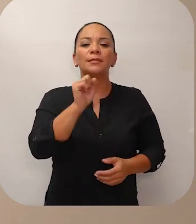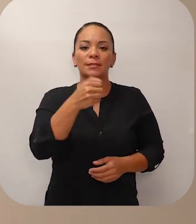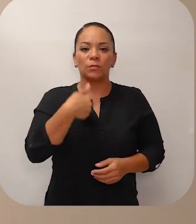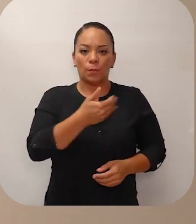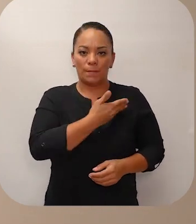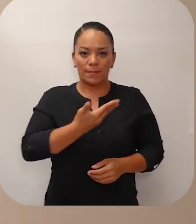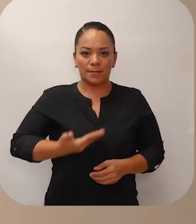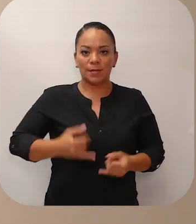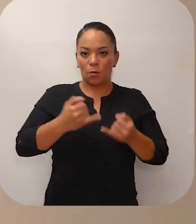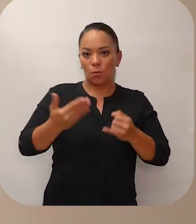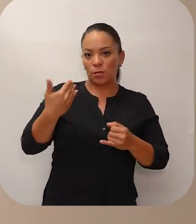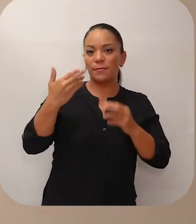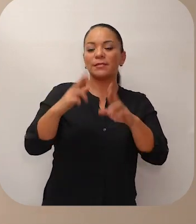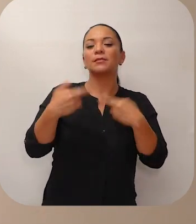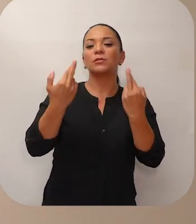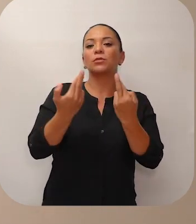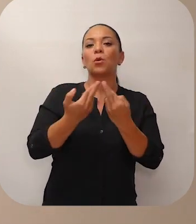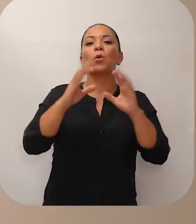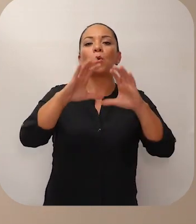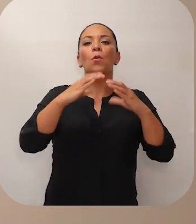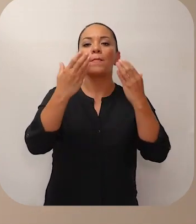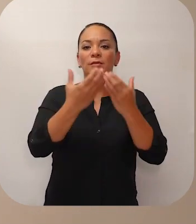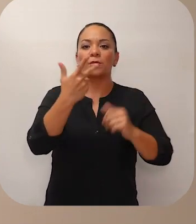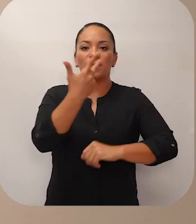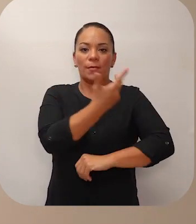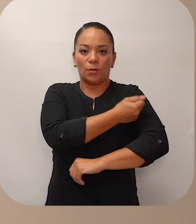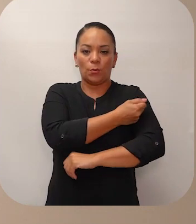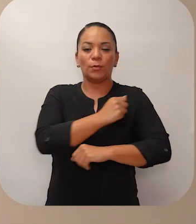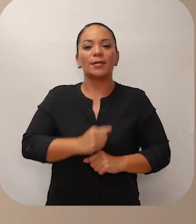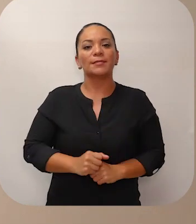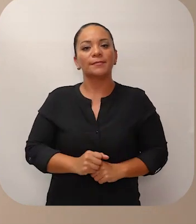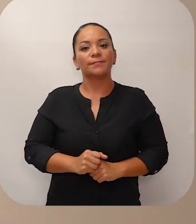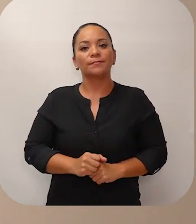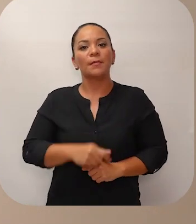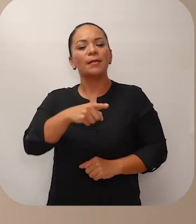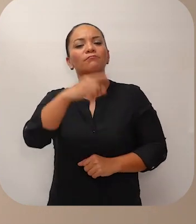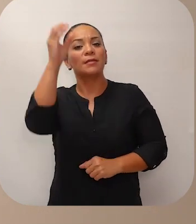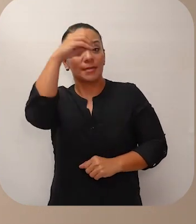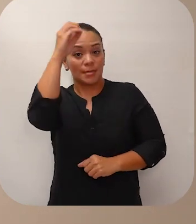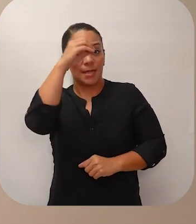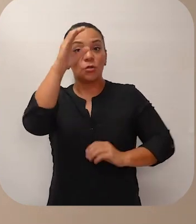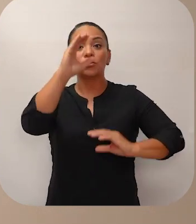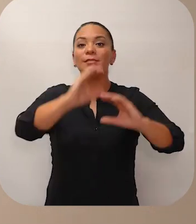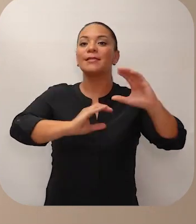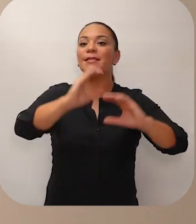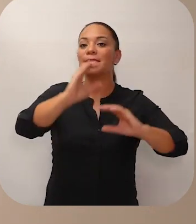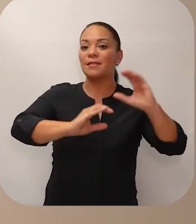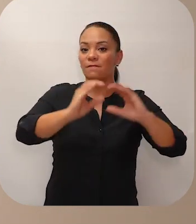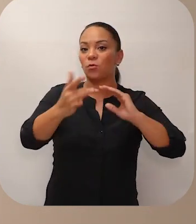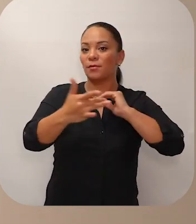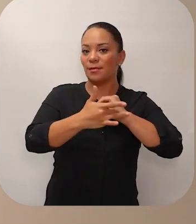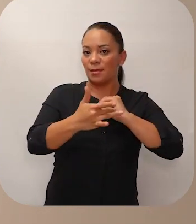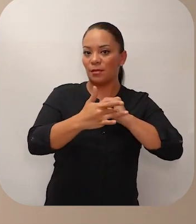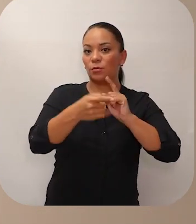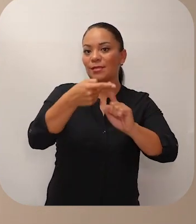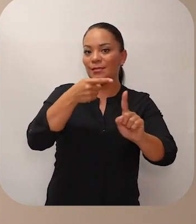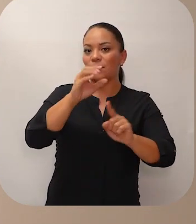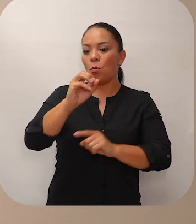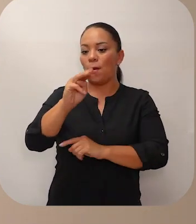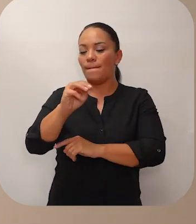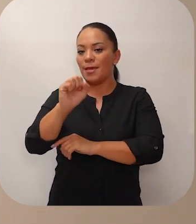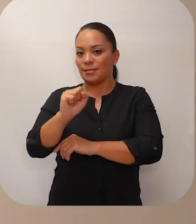señor presidente en la última sesión de la comisión de vacunas se tomó como base el criterio científico y técnico